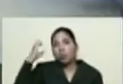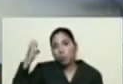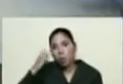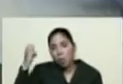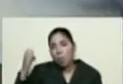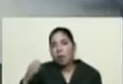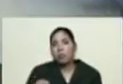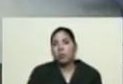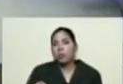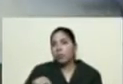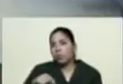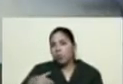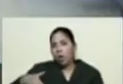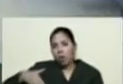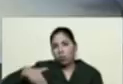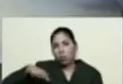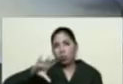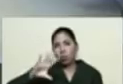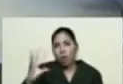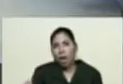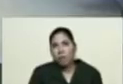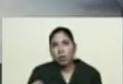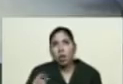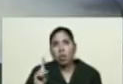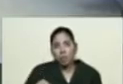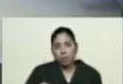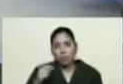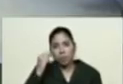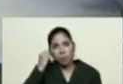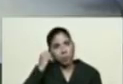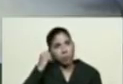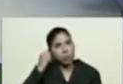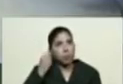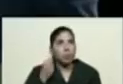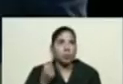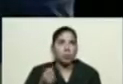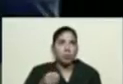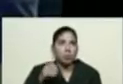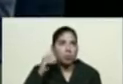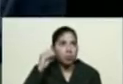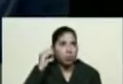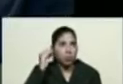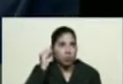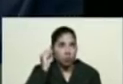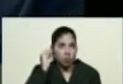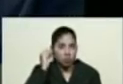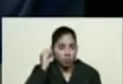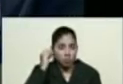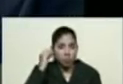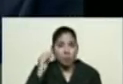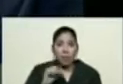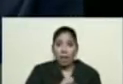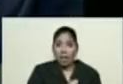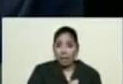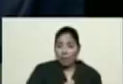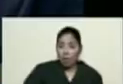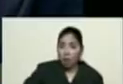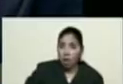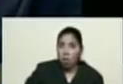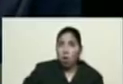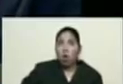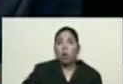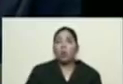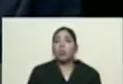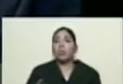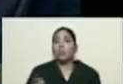cada acto de solidaridad, bien fuera en la República Dominicana, en Haití, en El Salvador, en Nigeria, en